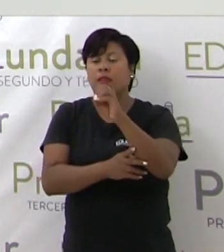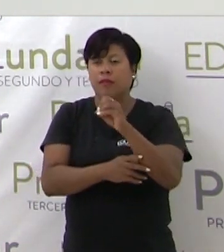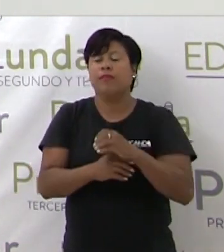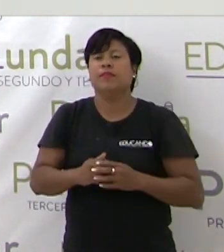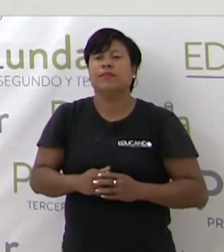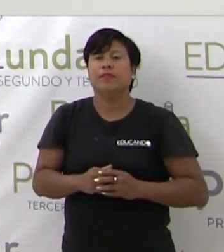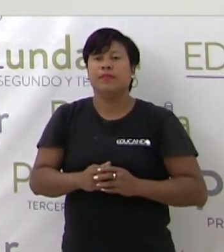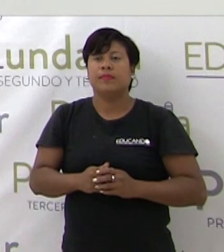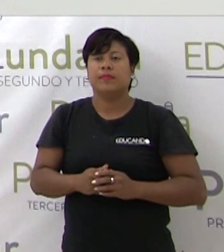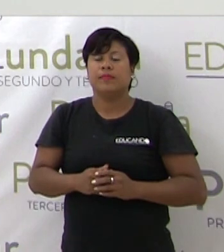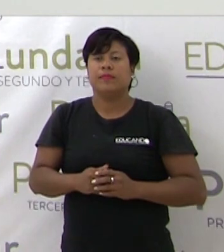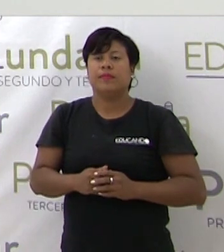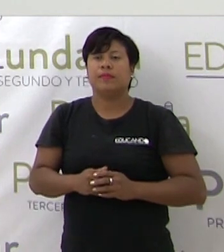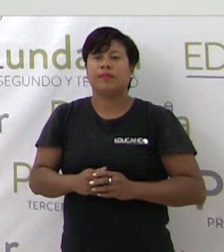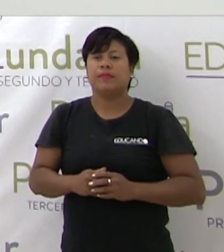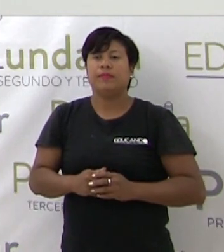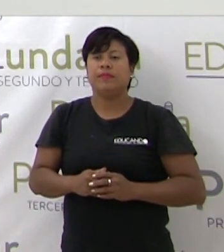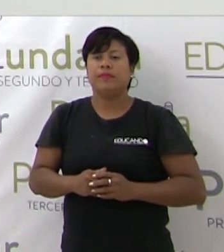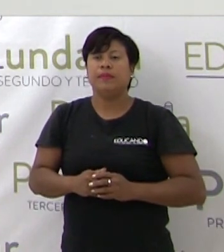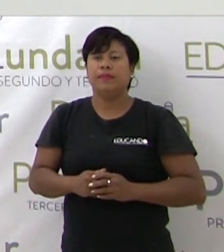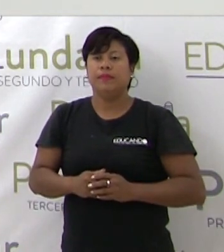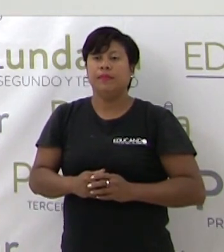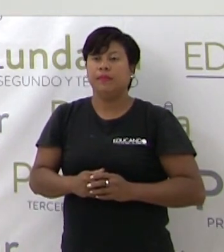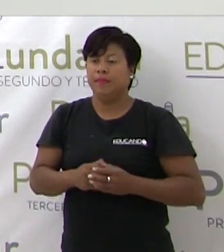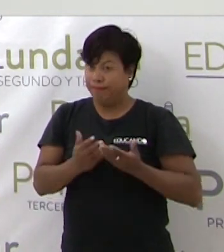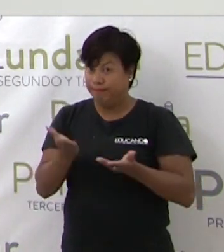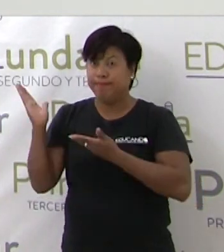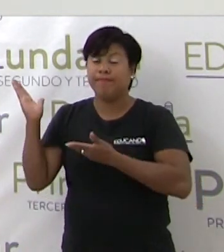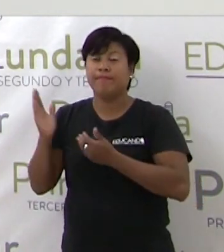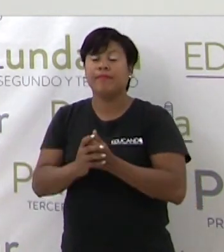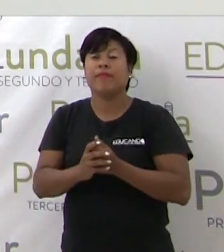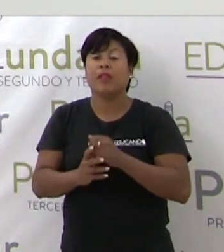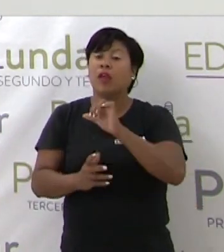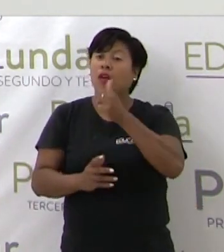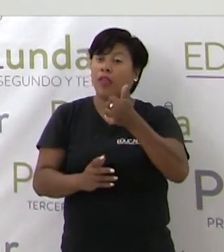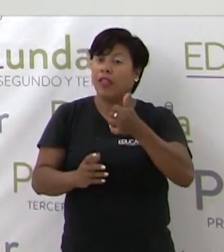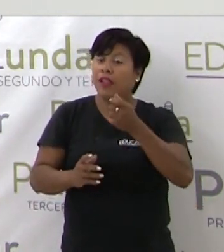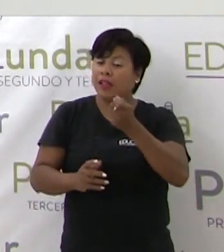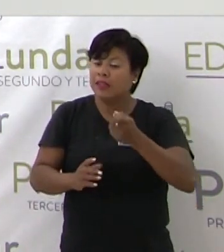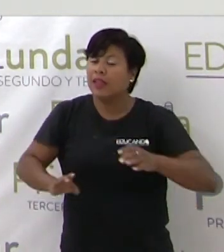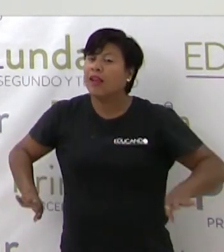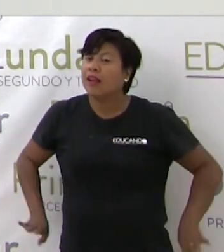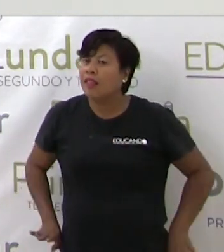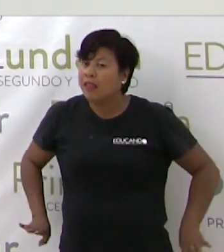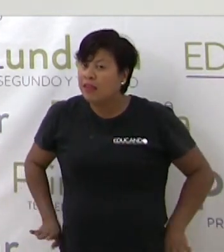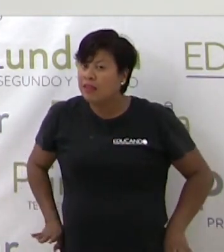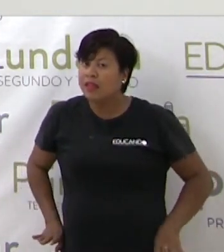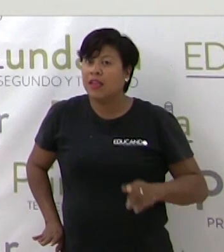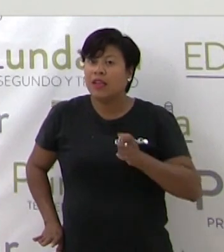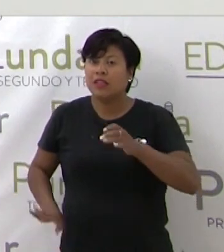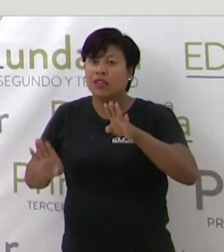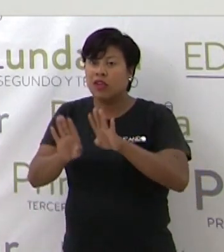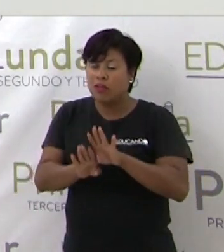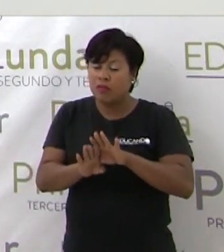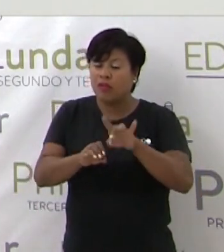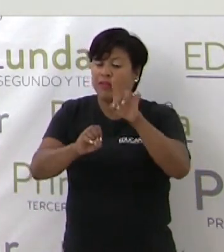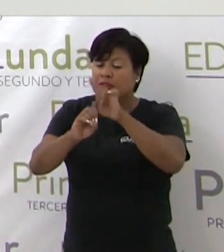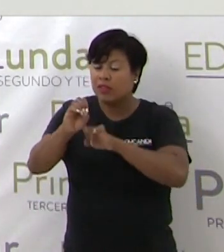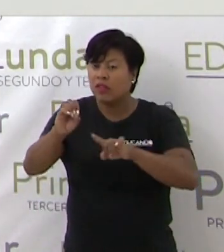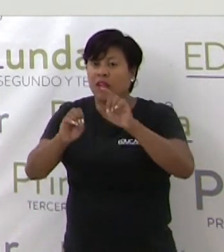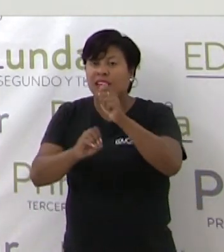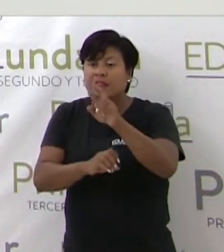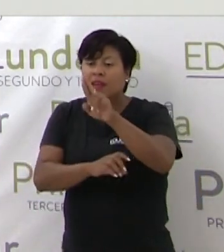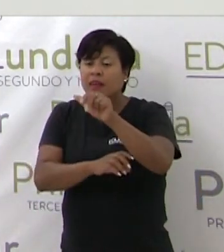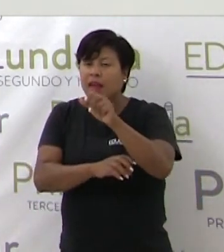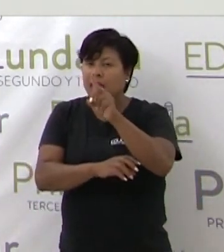regla. Y ahí está. Otra característica o una parte del círculo, que es el